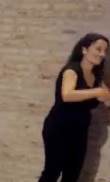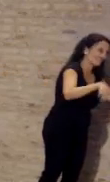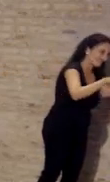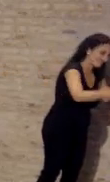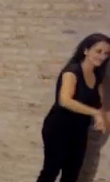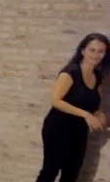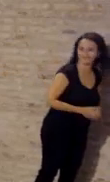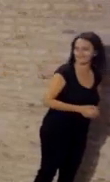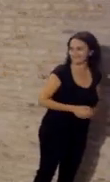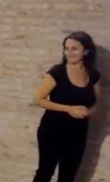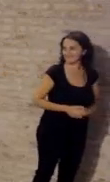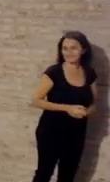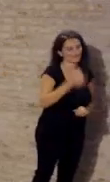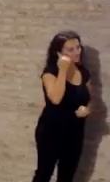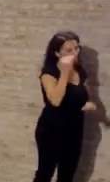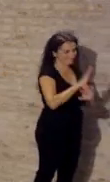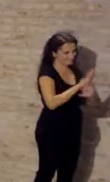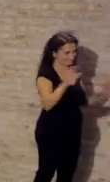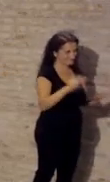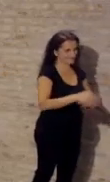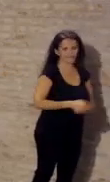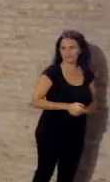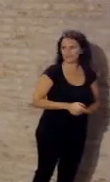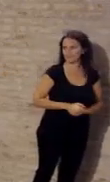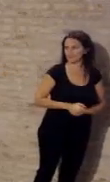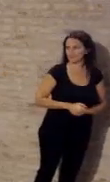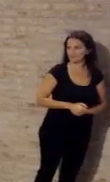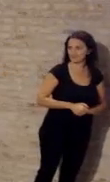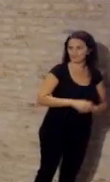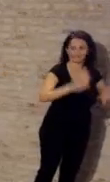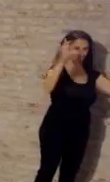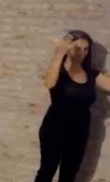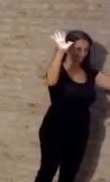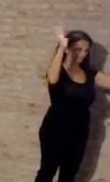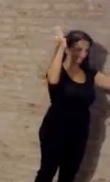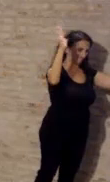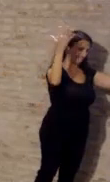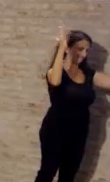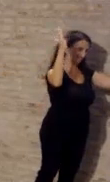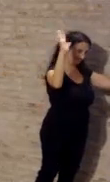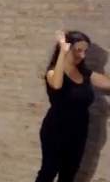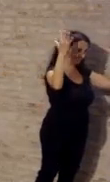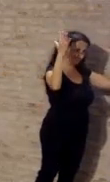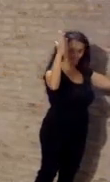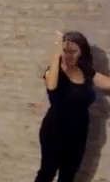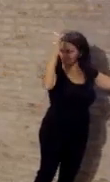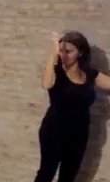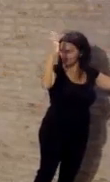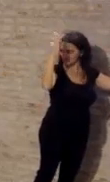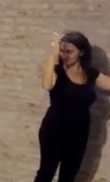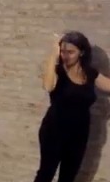cierto Bueno creo que dejo porque si no sí creo también lo